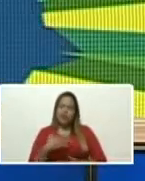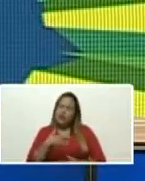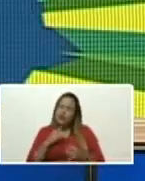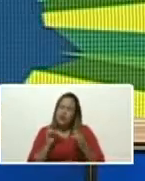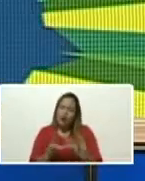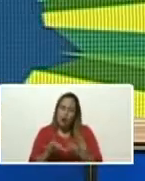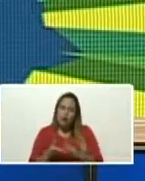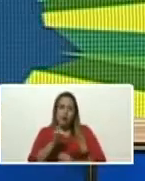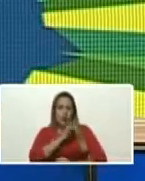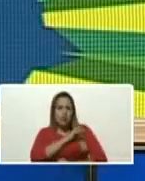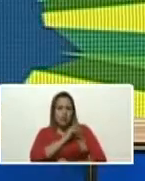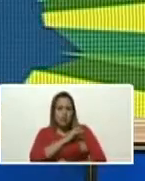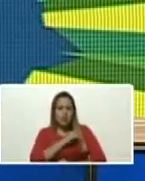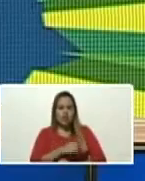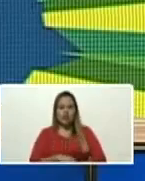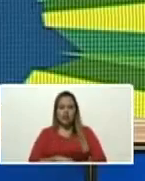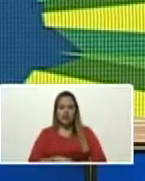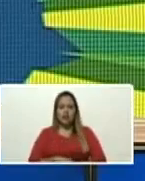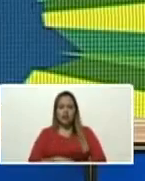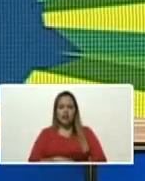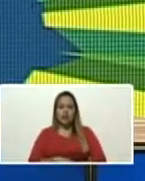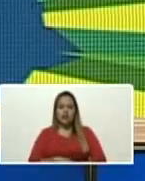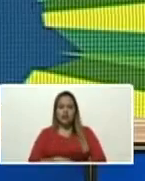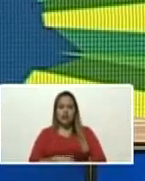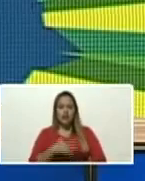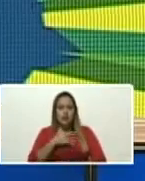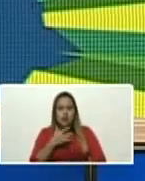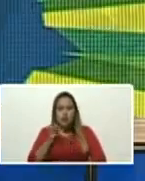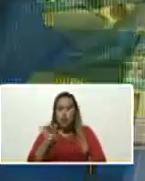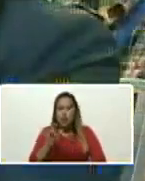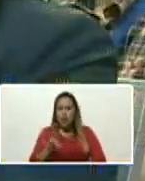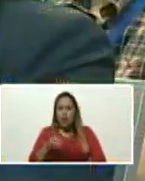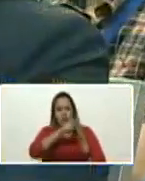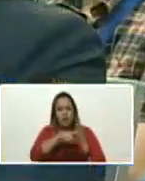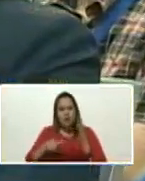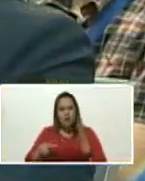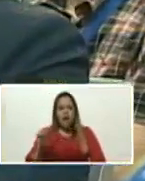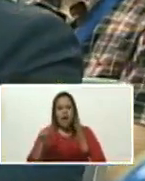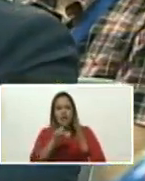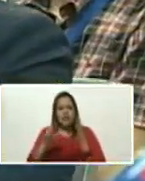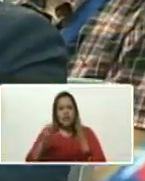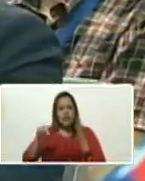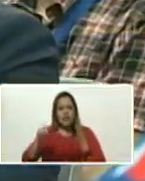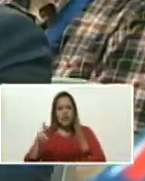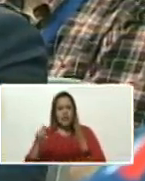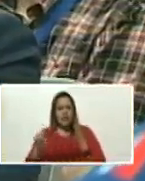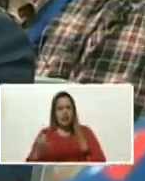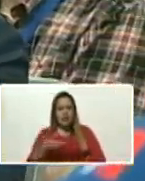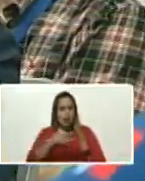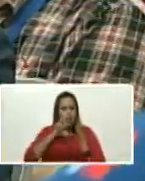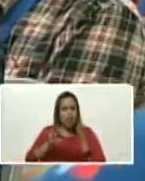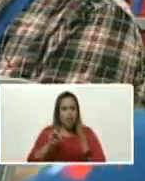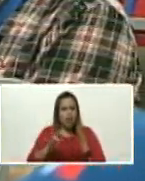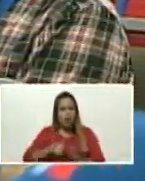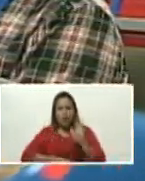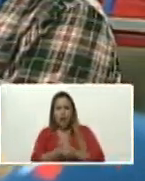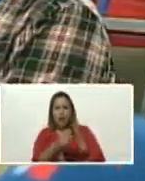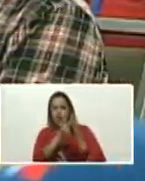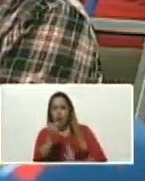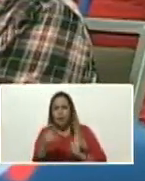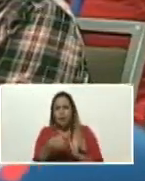por Chile, con dolor por el pueblo de Allende, con dolor por más de